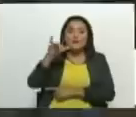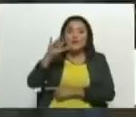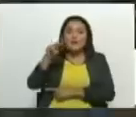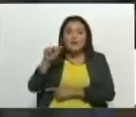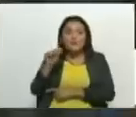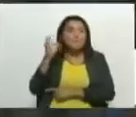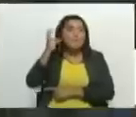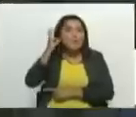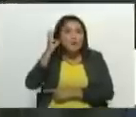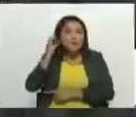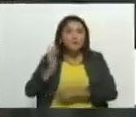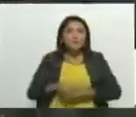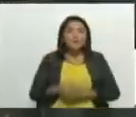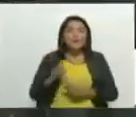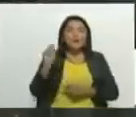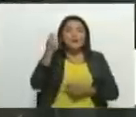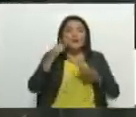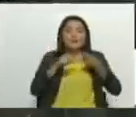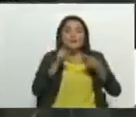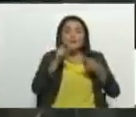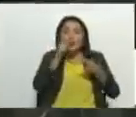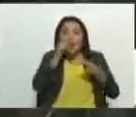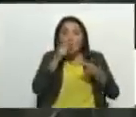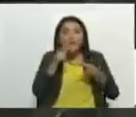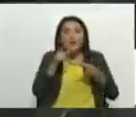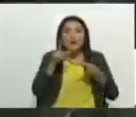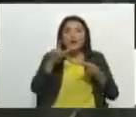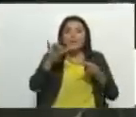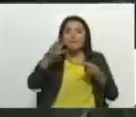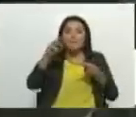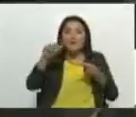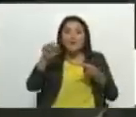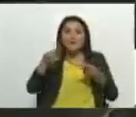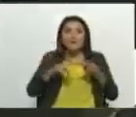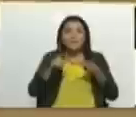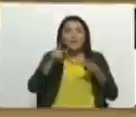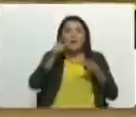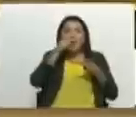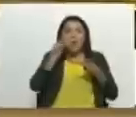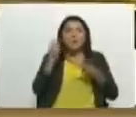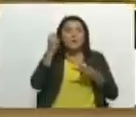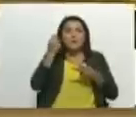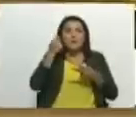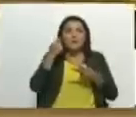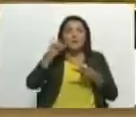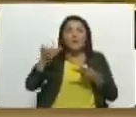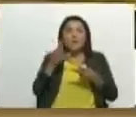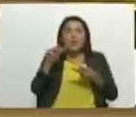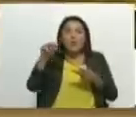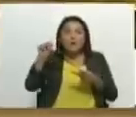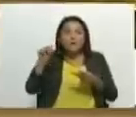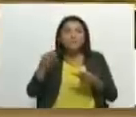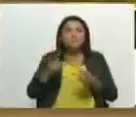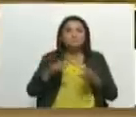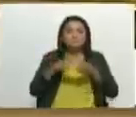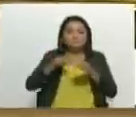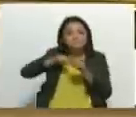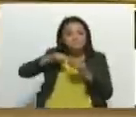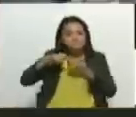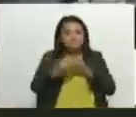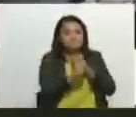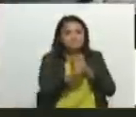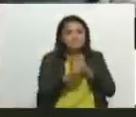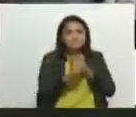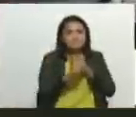Lapente, el diputado Lemar Gómez y el diputado Juan Carlos Alvarado. Solicito también